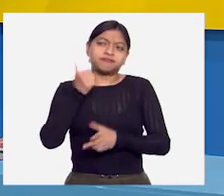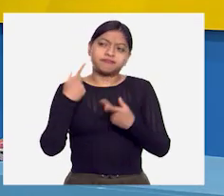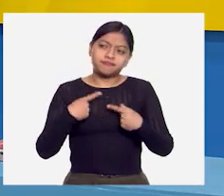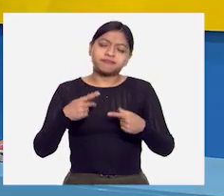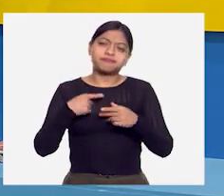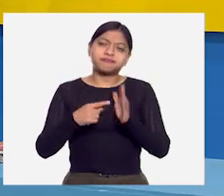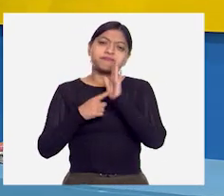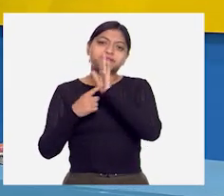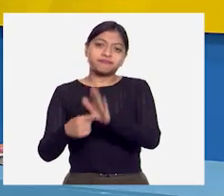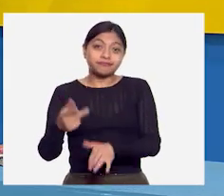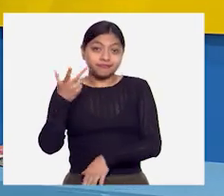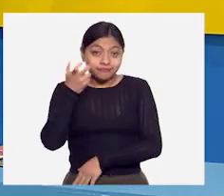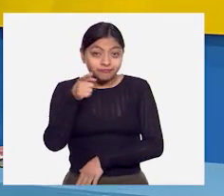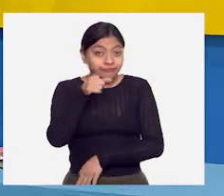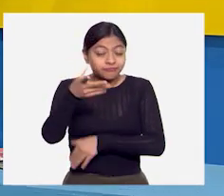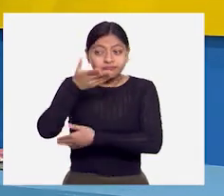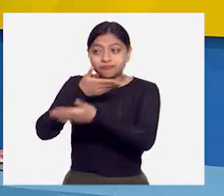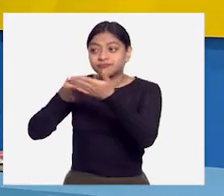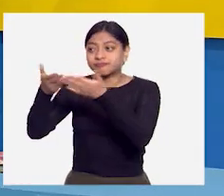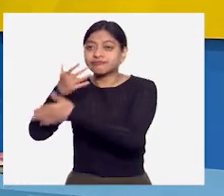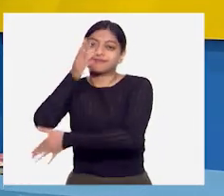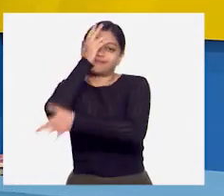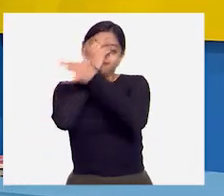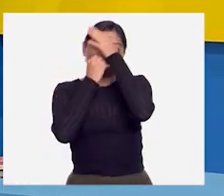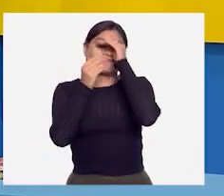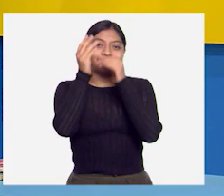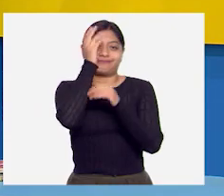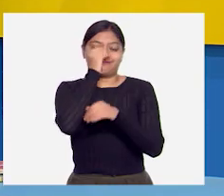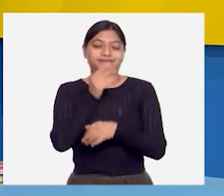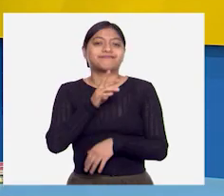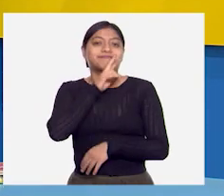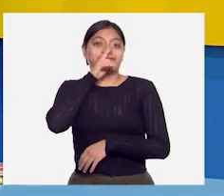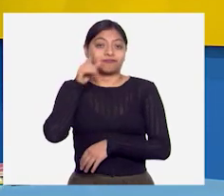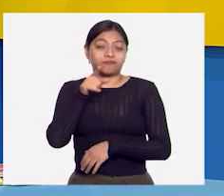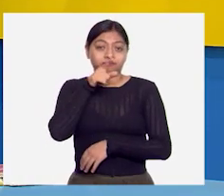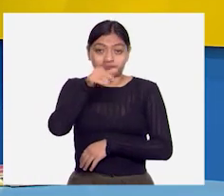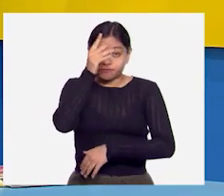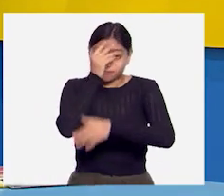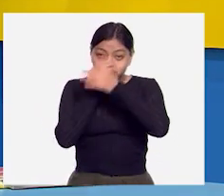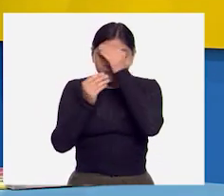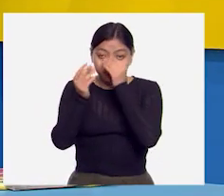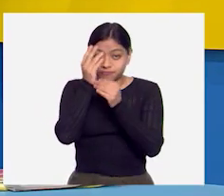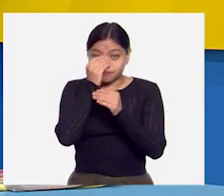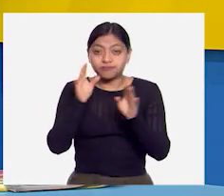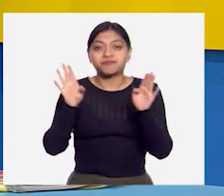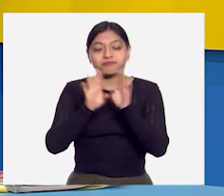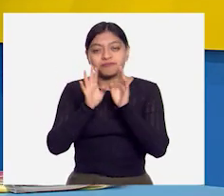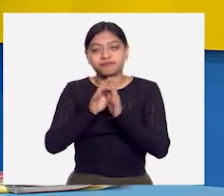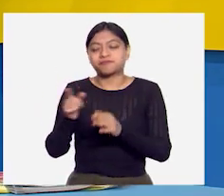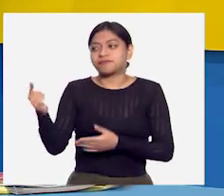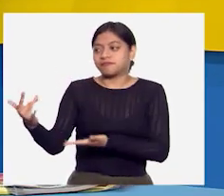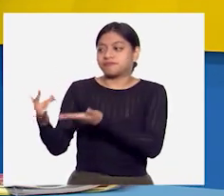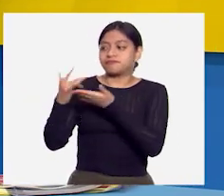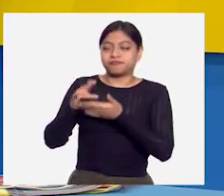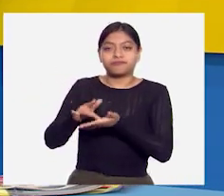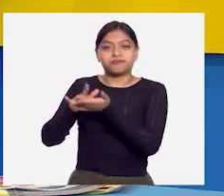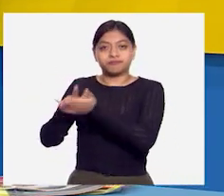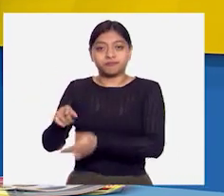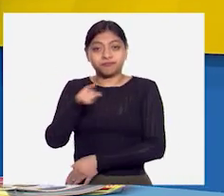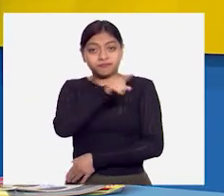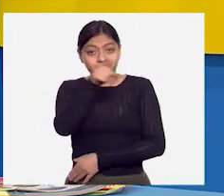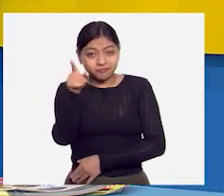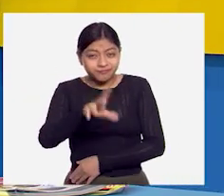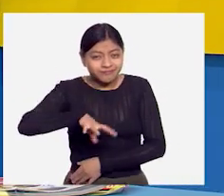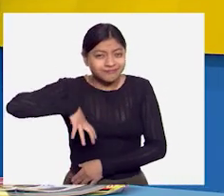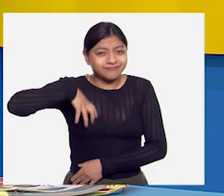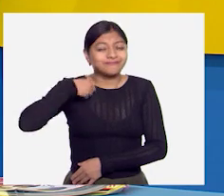una manera más agradable para aprender, ya que el aprender se construye entre todos. Les felicito por el gran